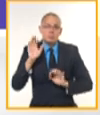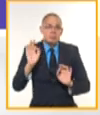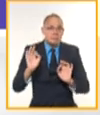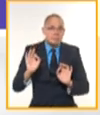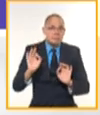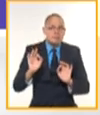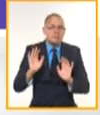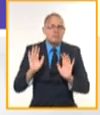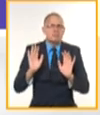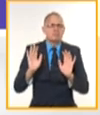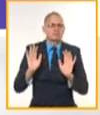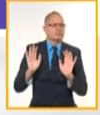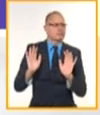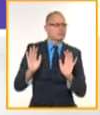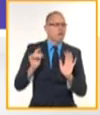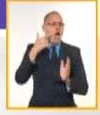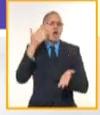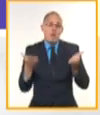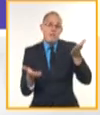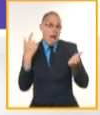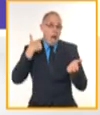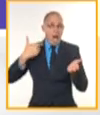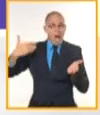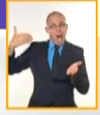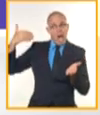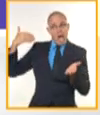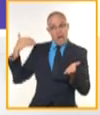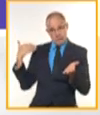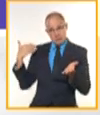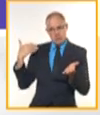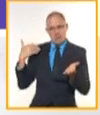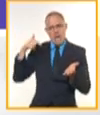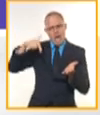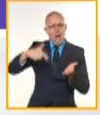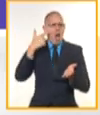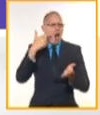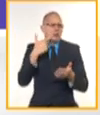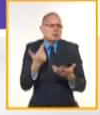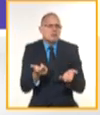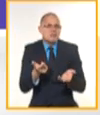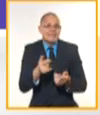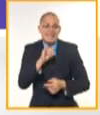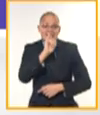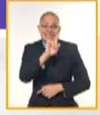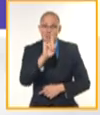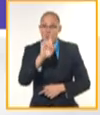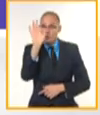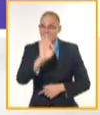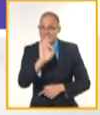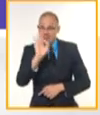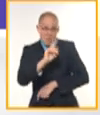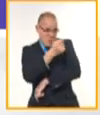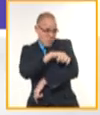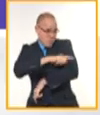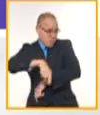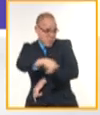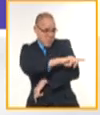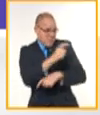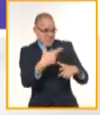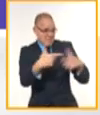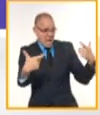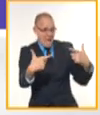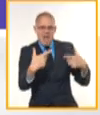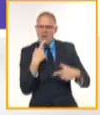de aprobación? Pero aún así, estamos hablando que un 61% de los encuestados, de acuerdo a este